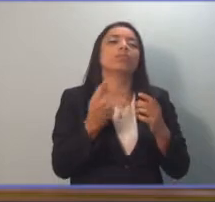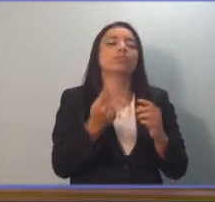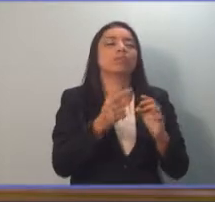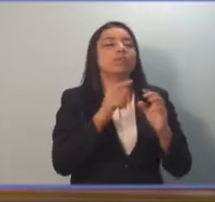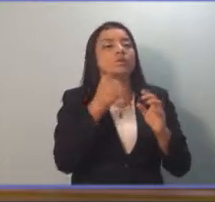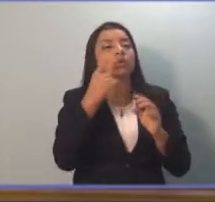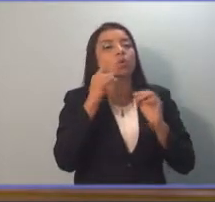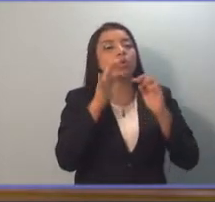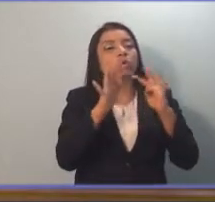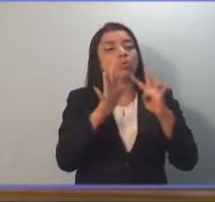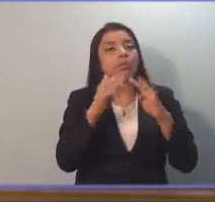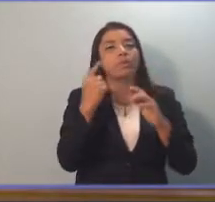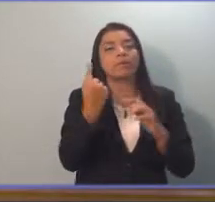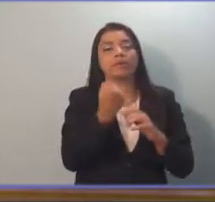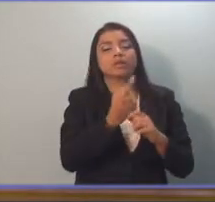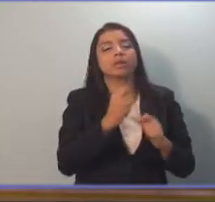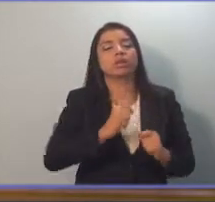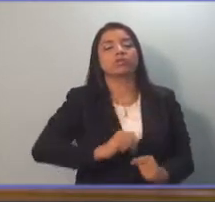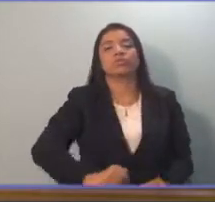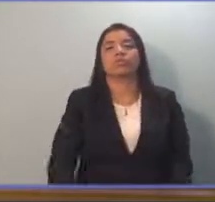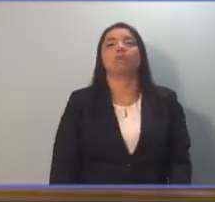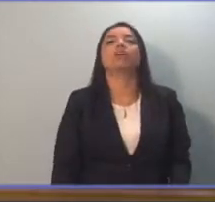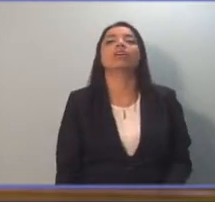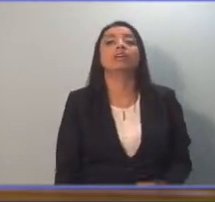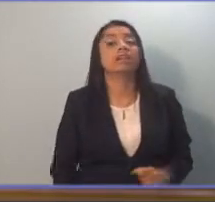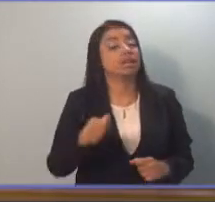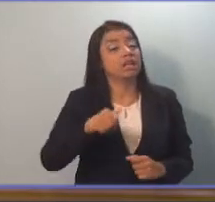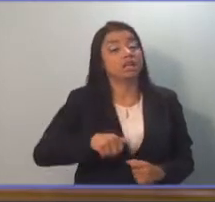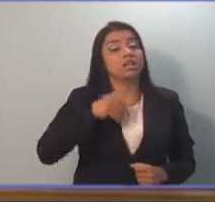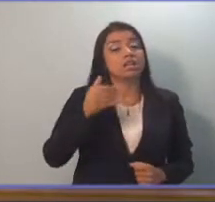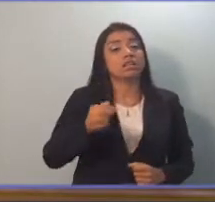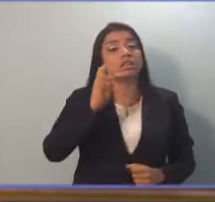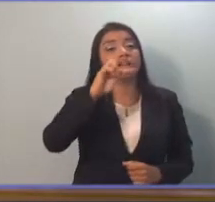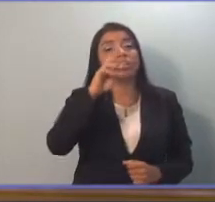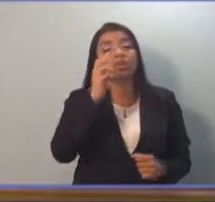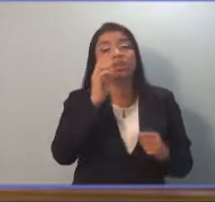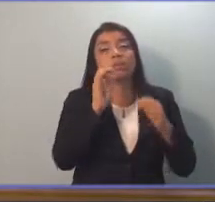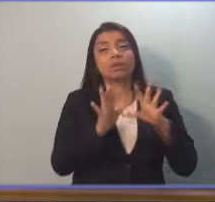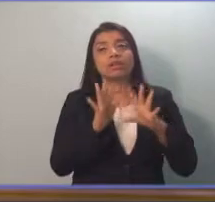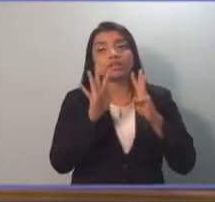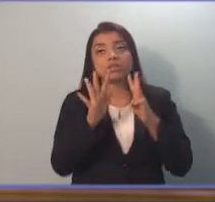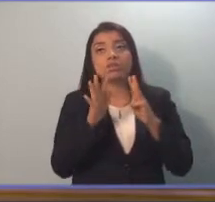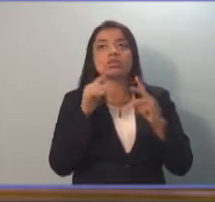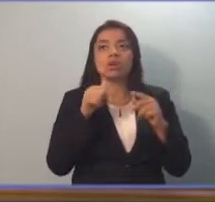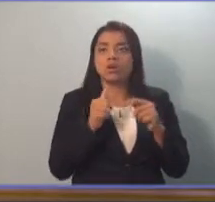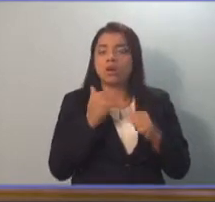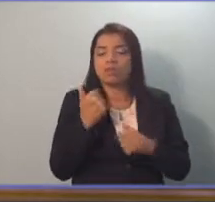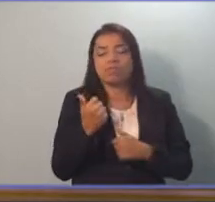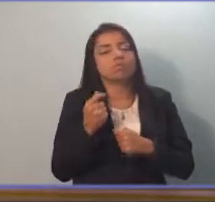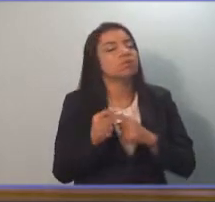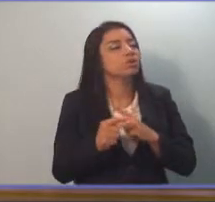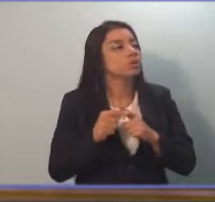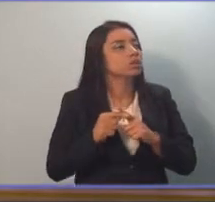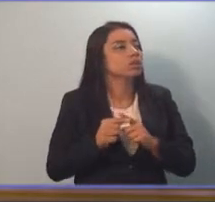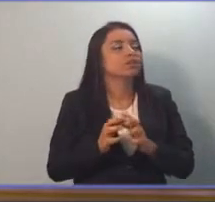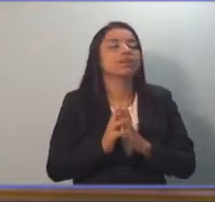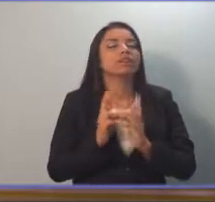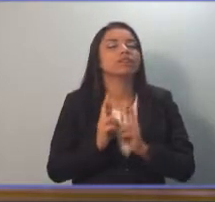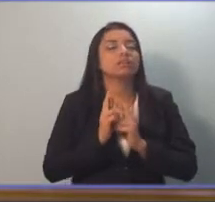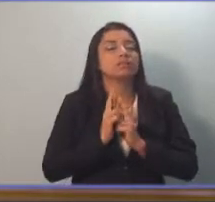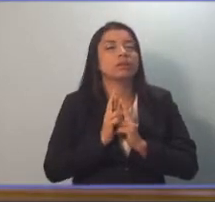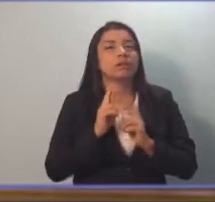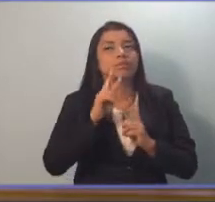9.92. Esto nos ubica este año 2018 también en una tendencia positiva. Esperamos que